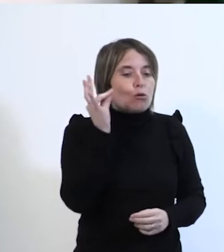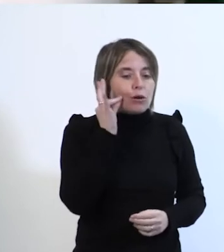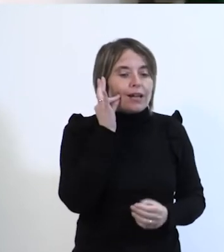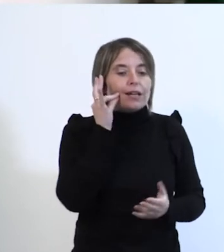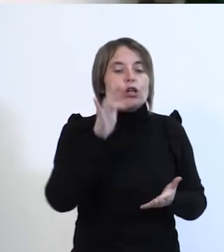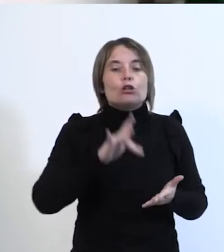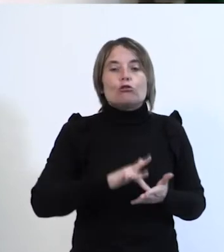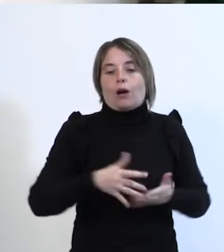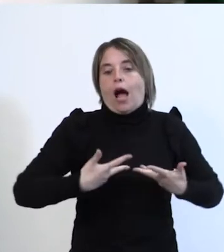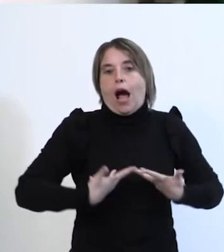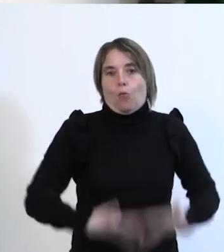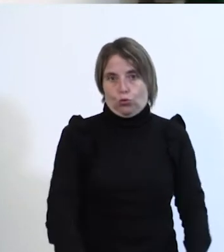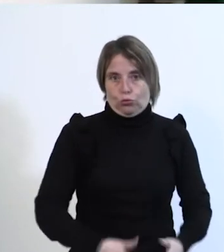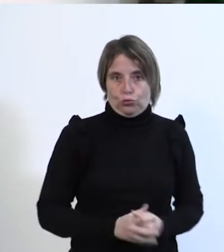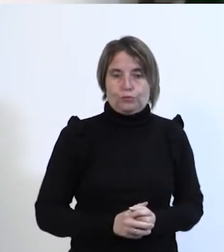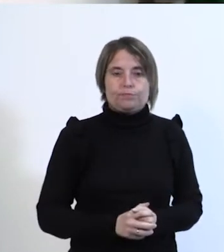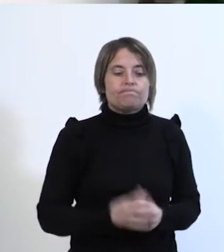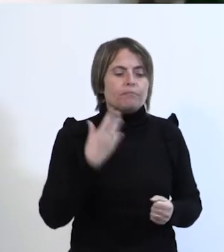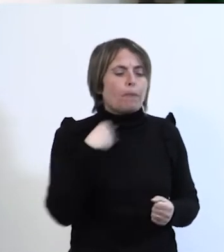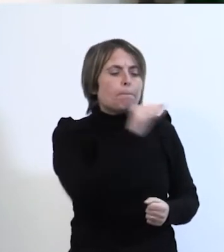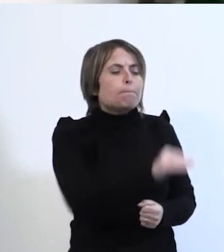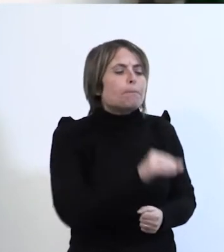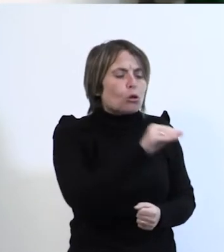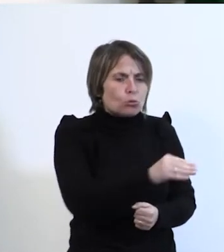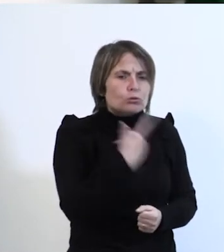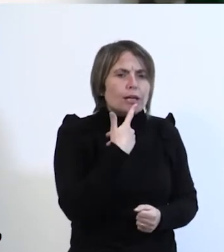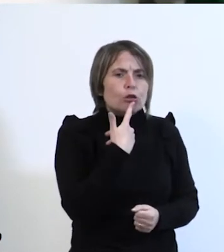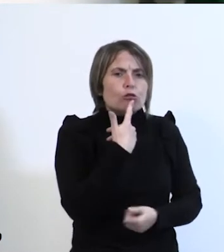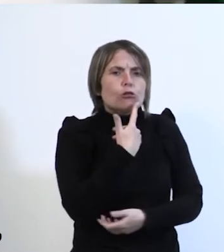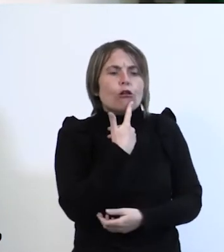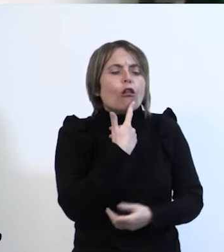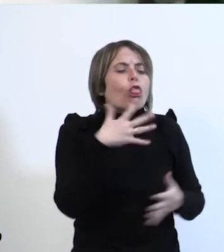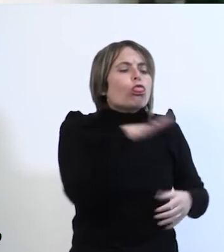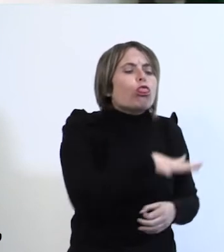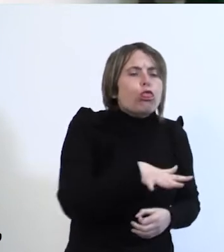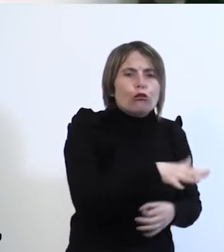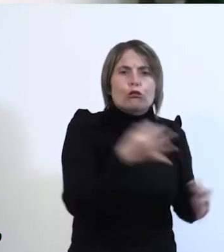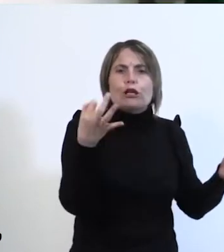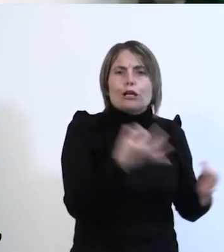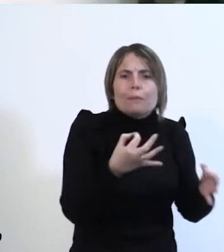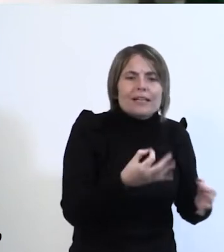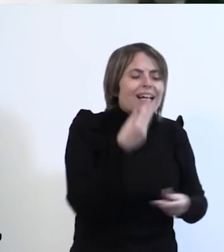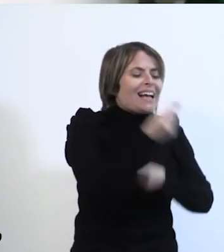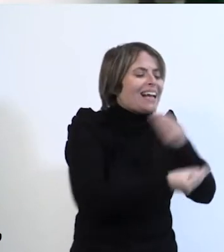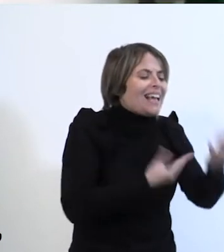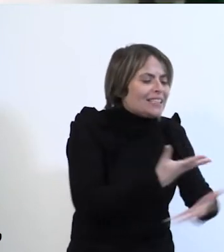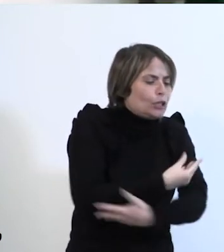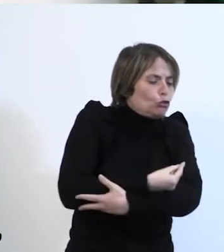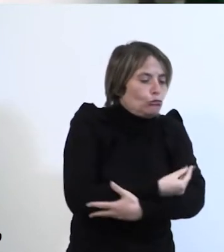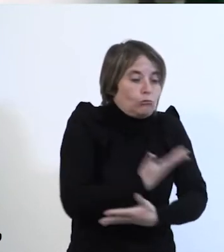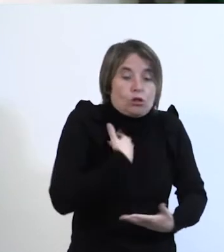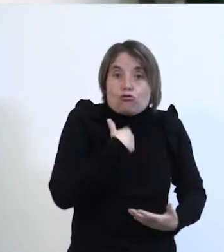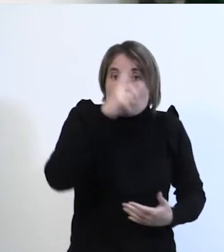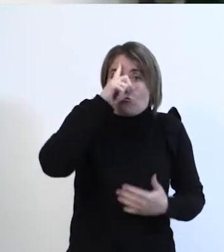mujer se ha provocado un aborto. Y le preguntaron, ¿dónde está? ¿Qué ha pasado? ¿qué has hecho con